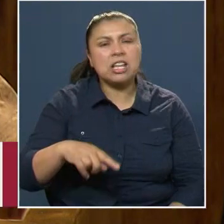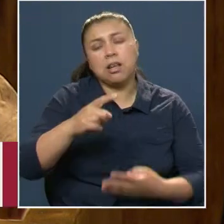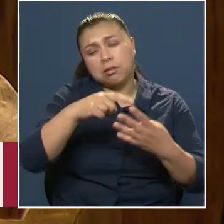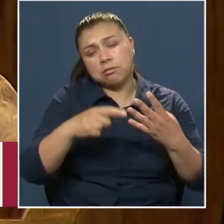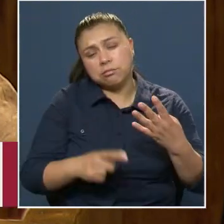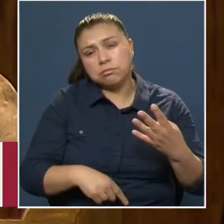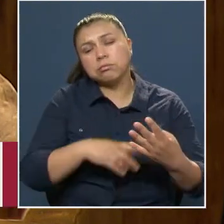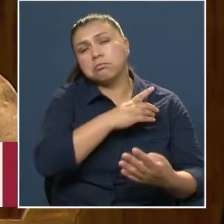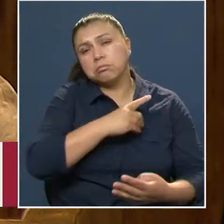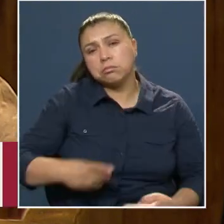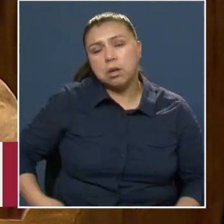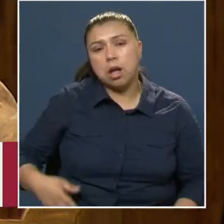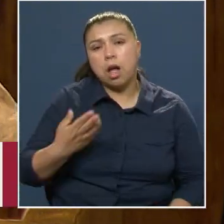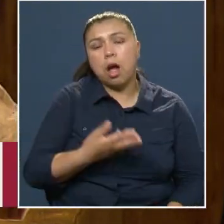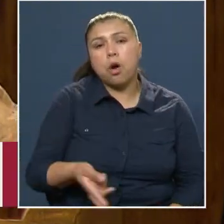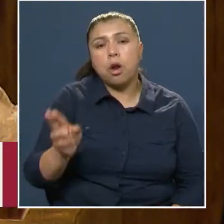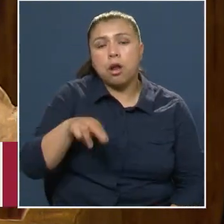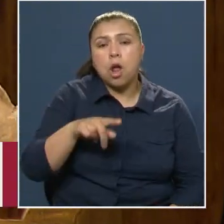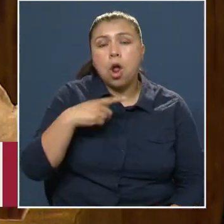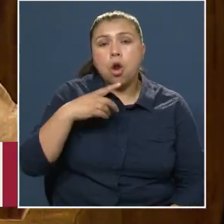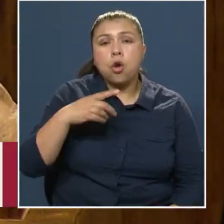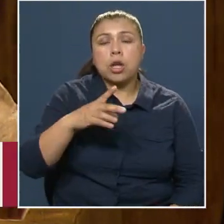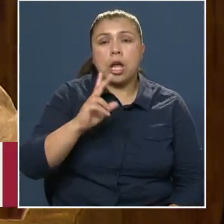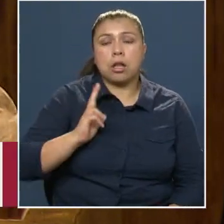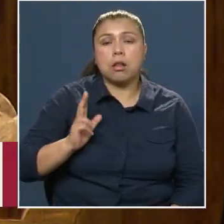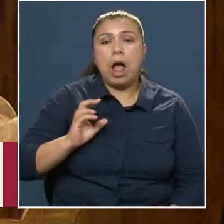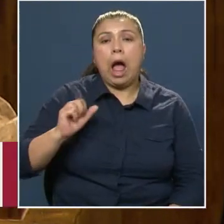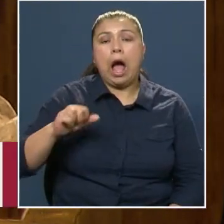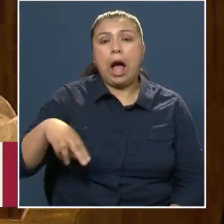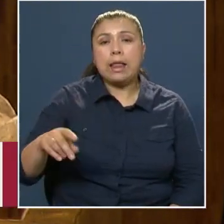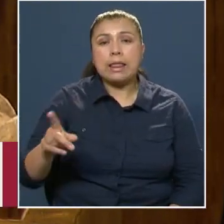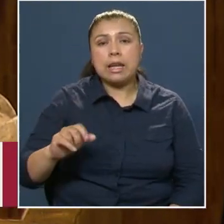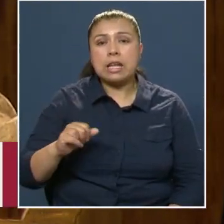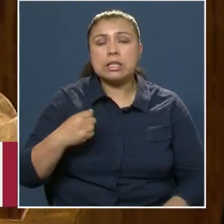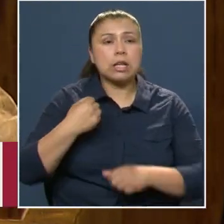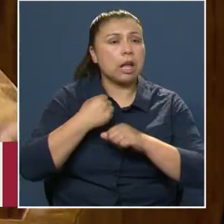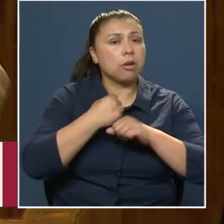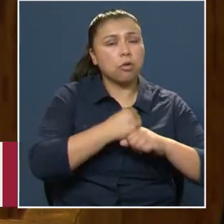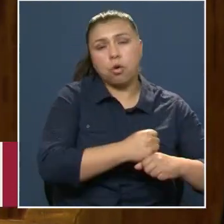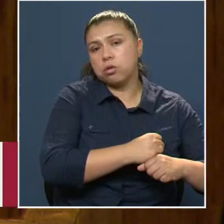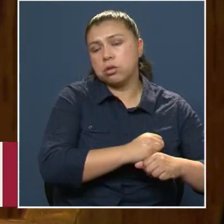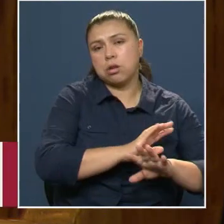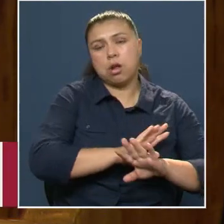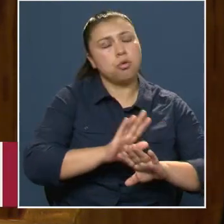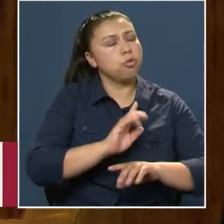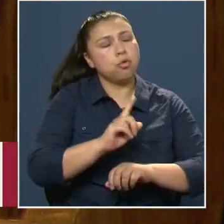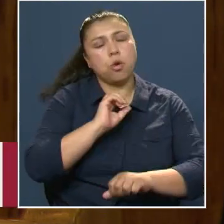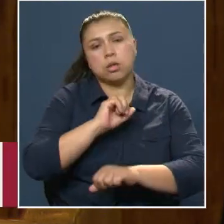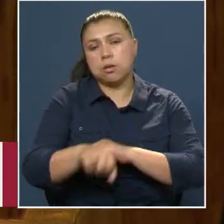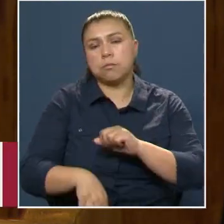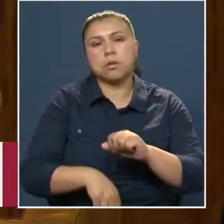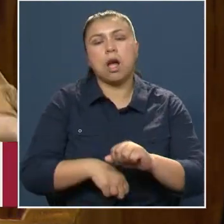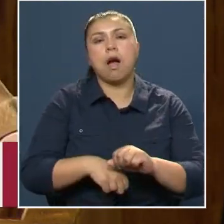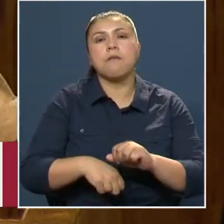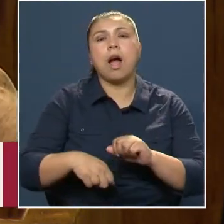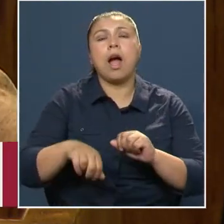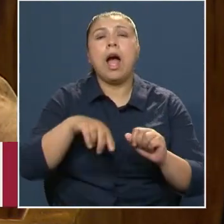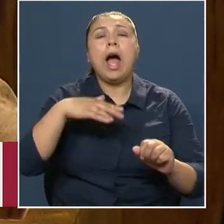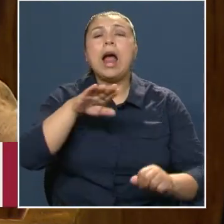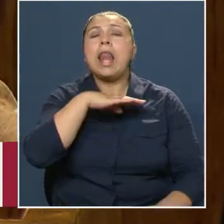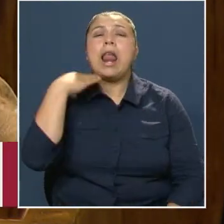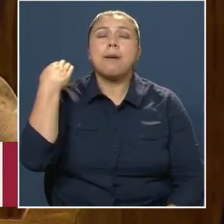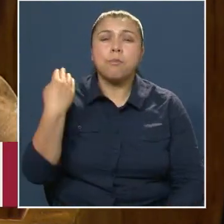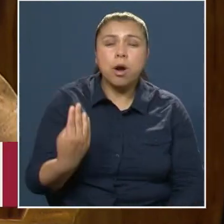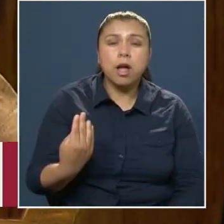presentes, reivindicaciones a lo que Andrés Elwin se opuso toda su vida. La muerte, la tortura,